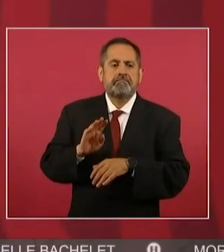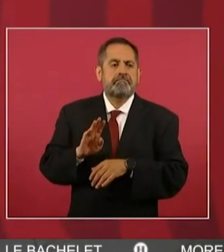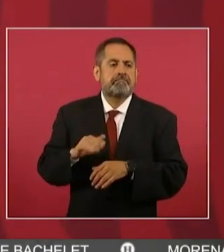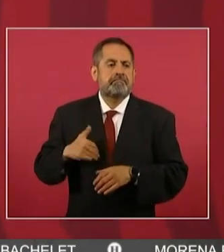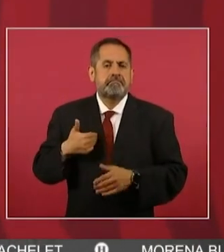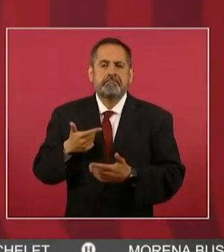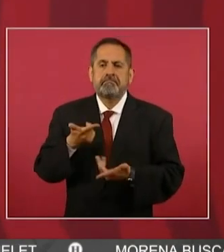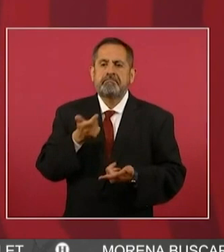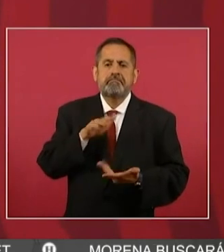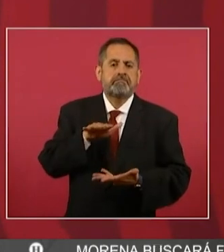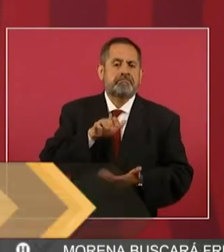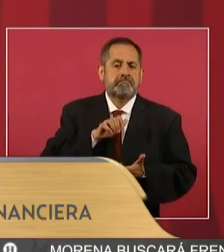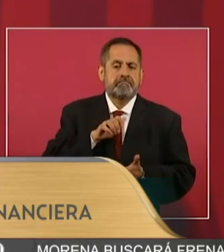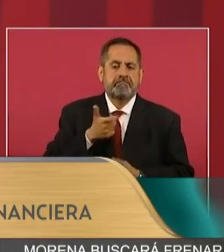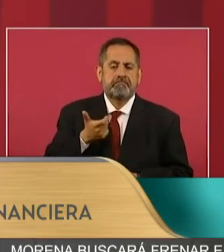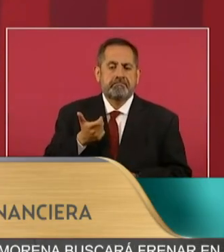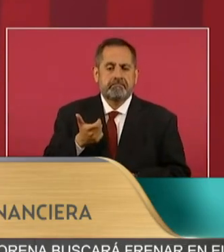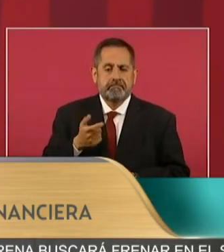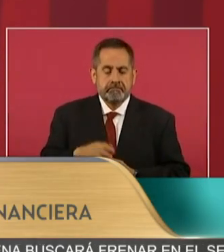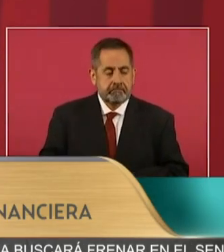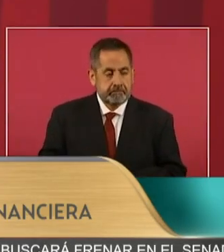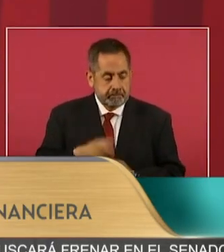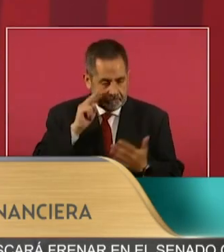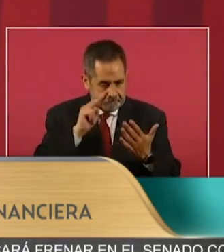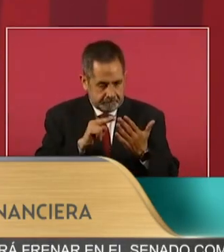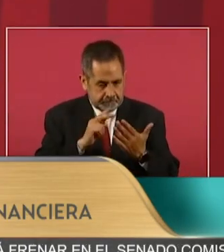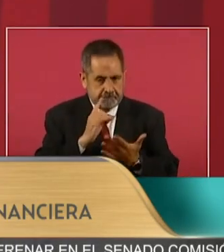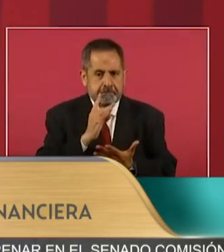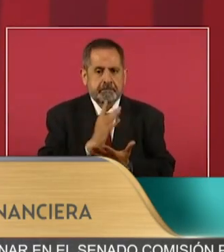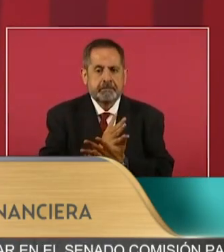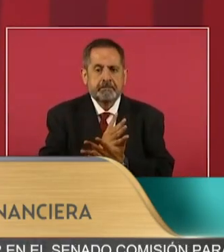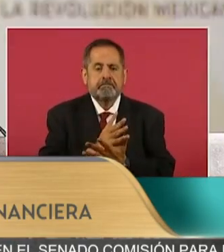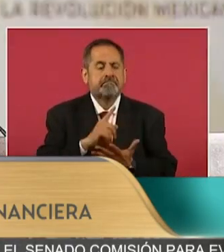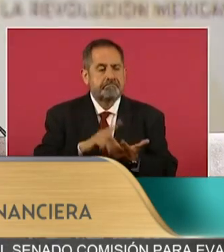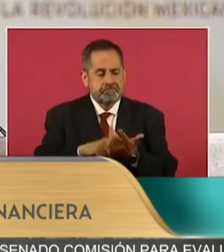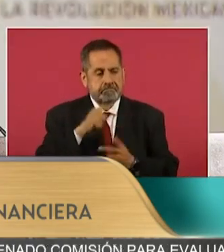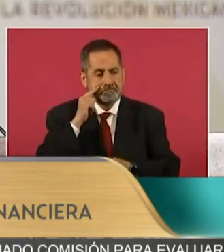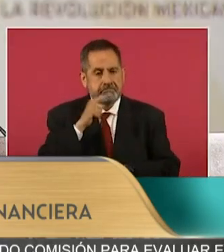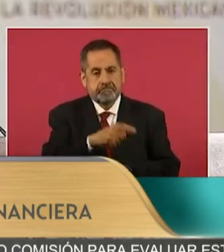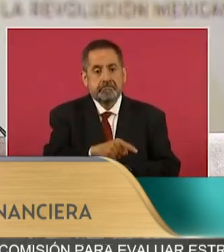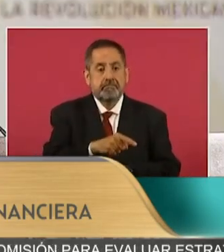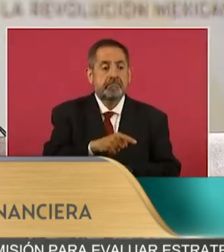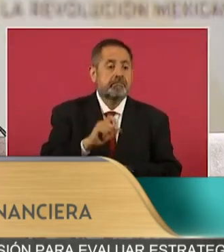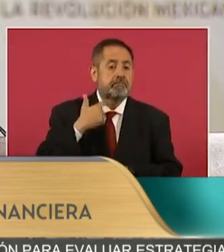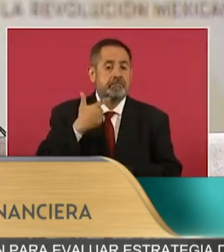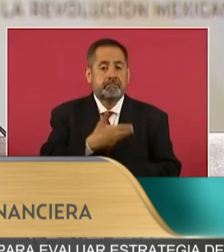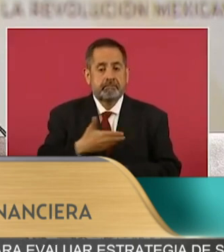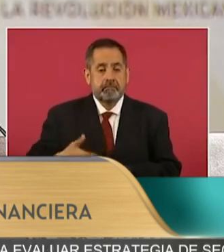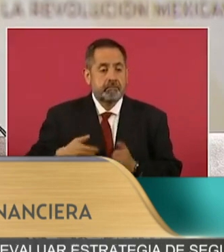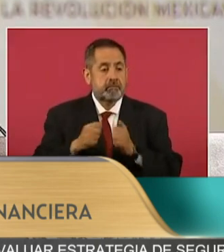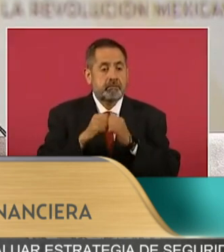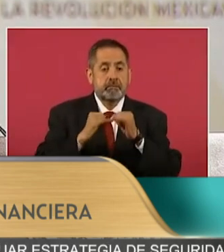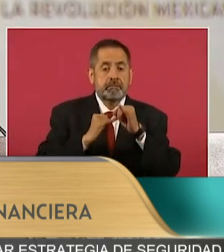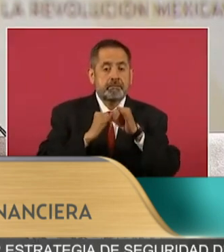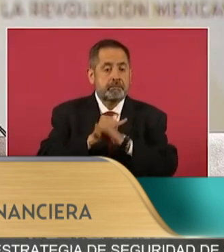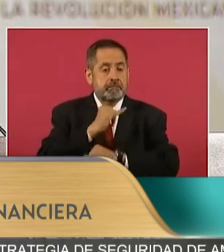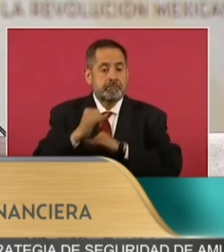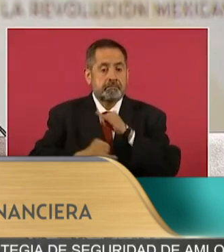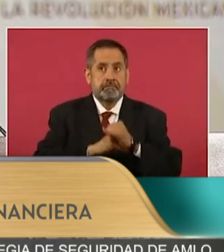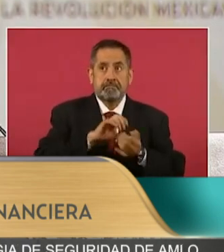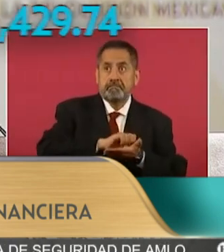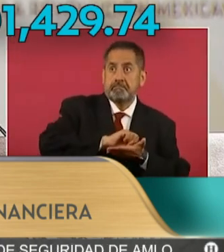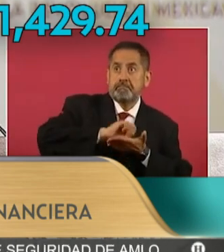En este esquema se observó que el exmandatario, por medio de transferencias internacionales,